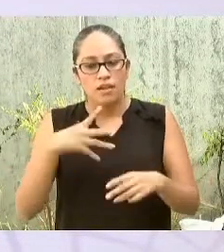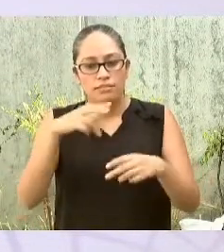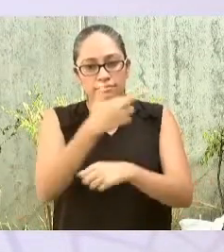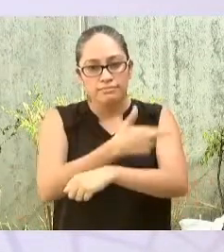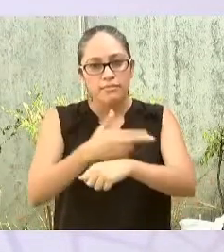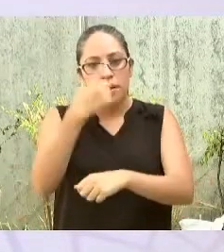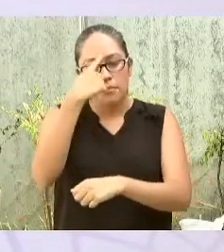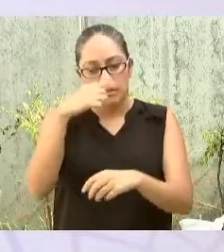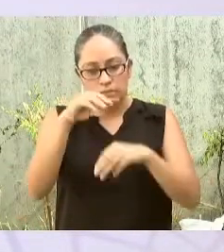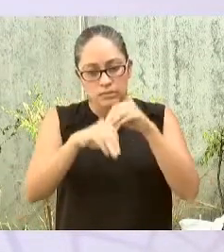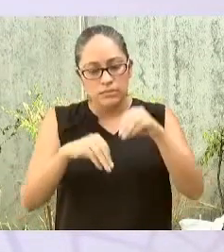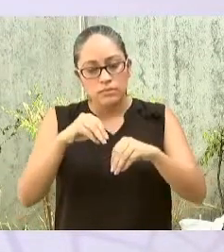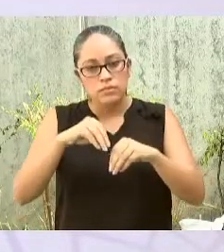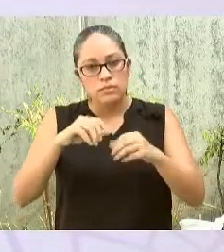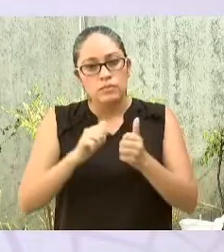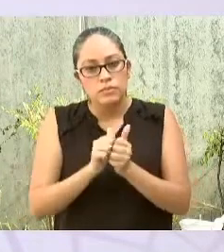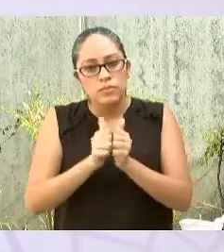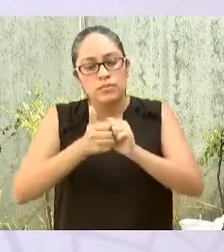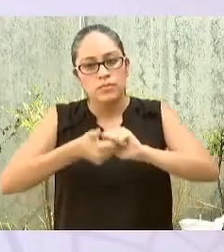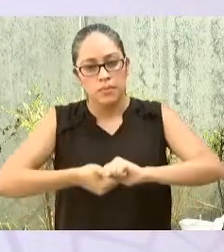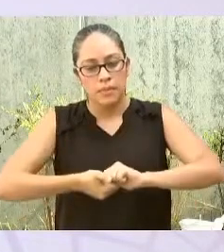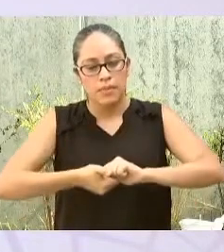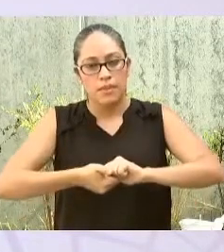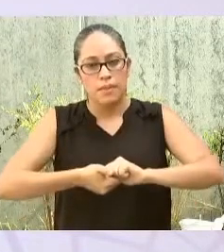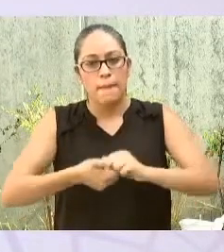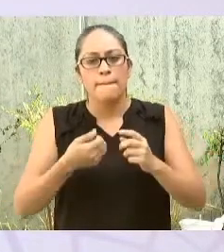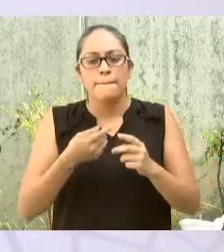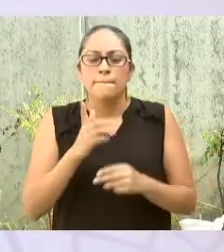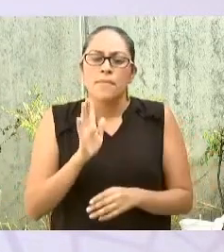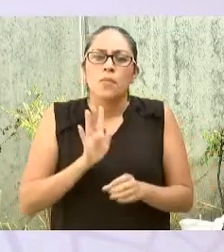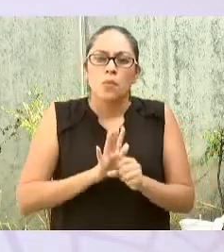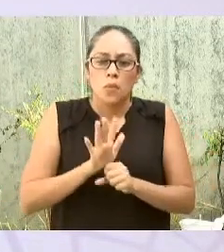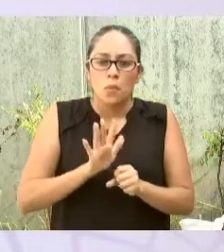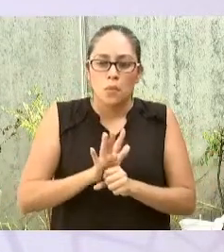empezando porque la Procuraduría